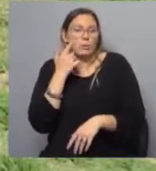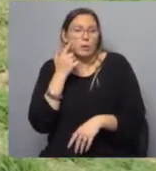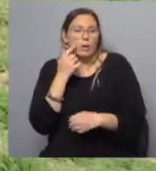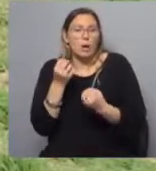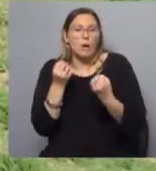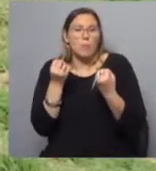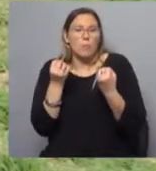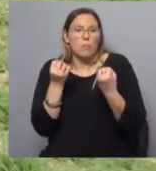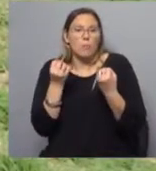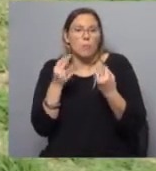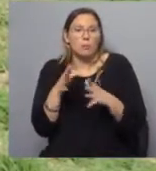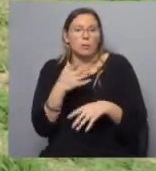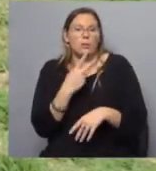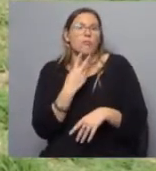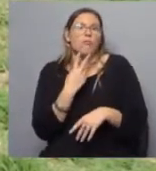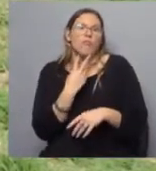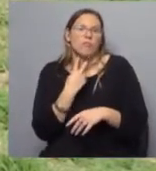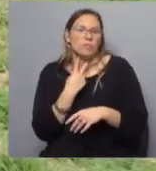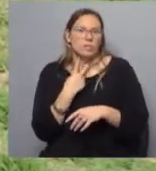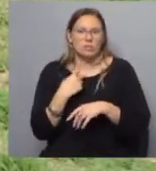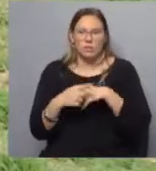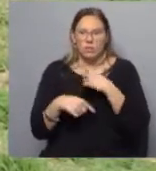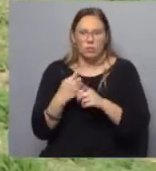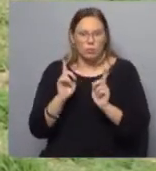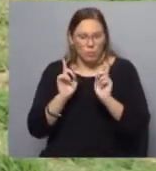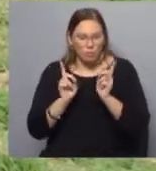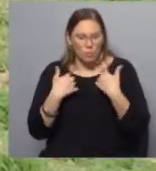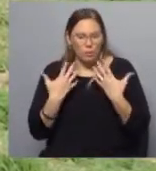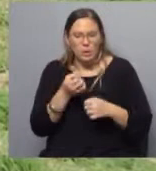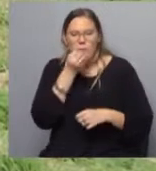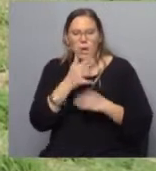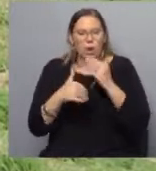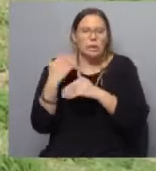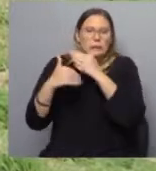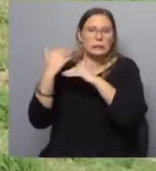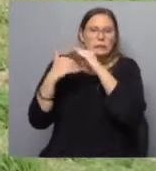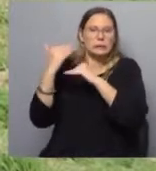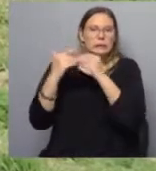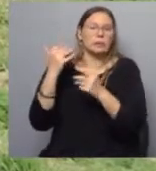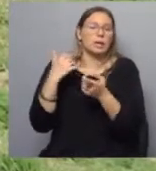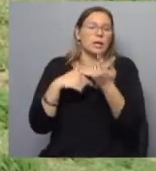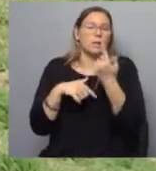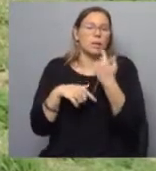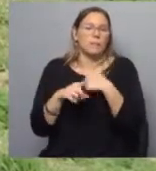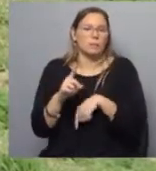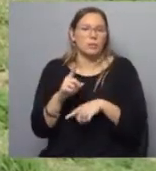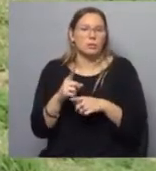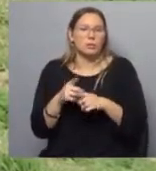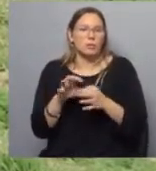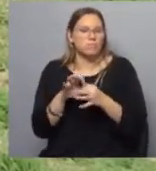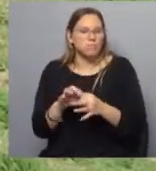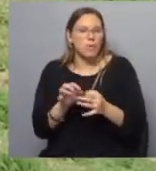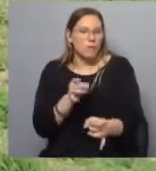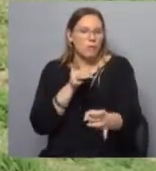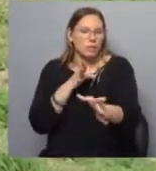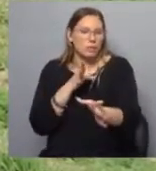no deja de ser una adicción después que uno mismo quiere superarse cada día, entonces te prendés tanto del arco y la